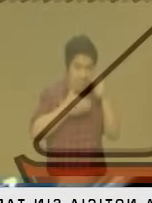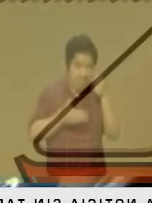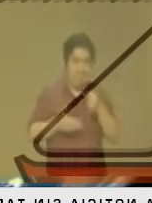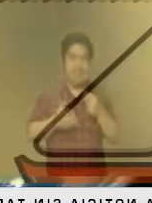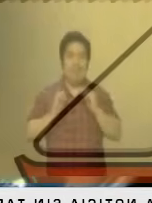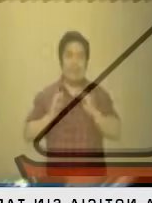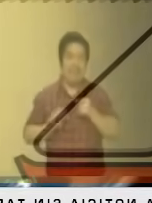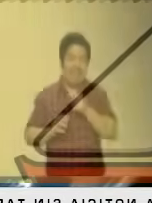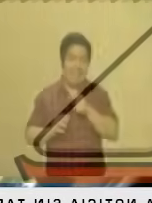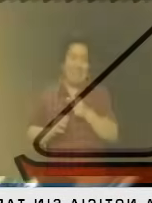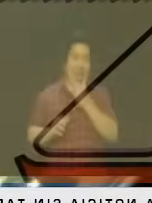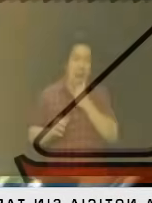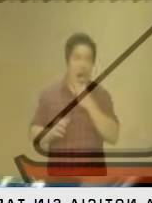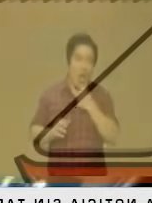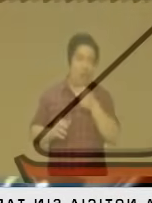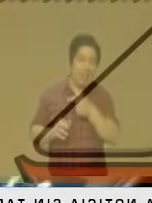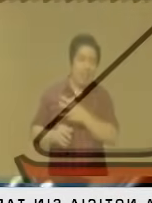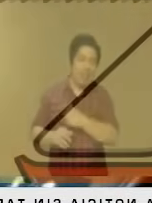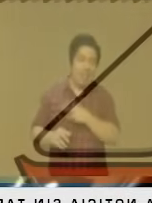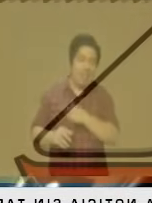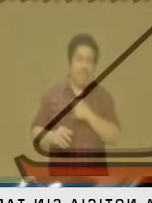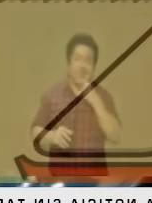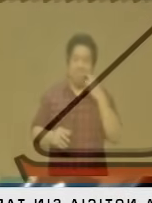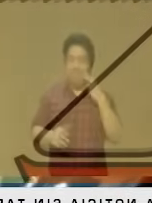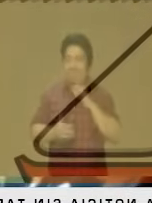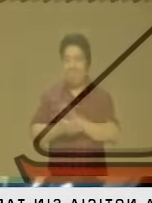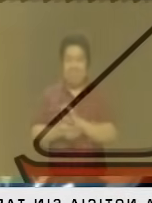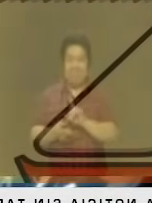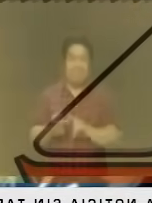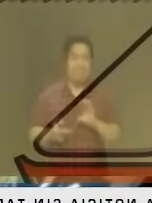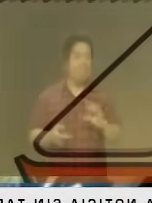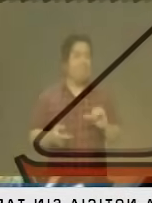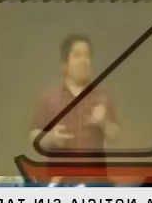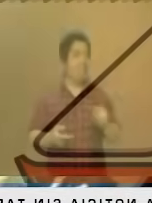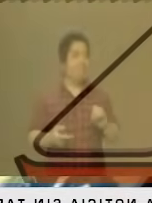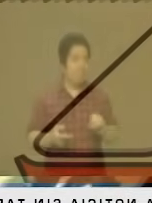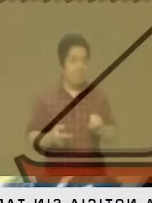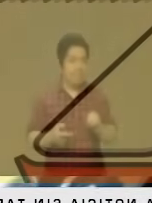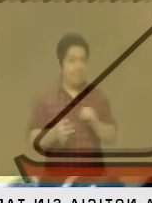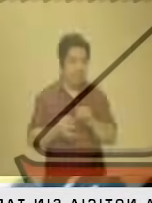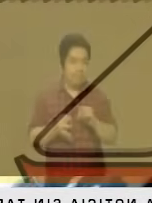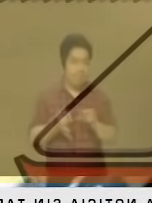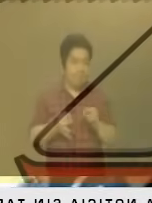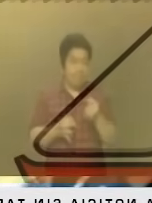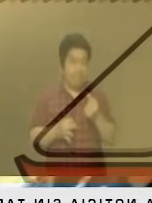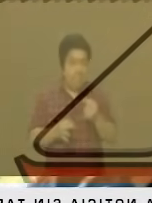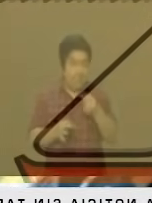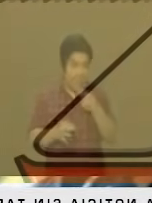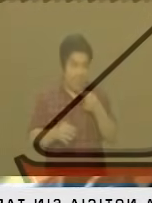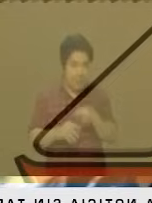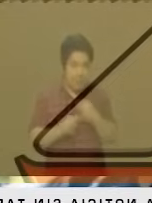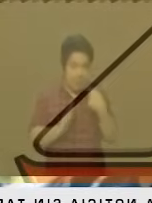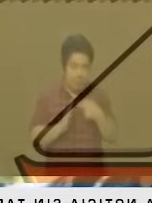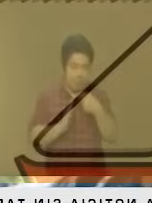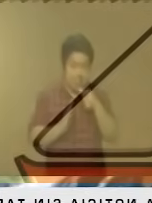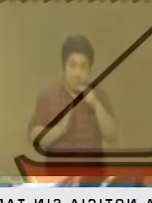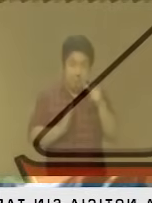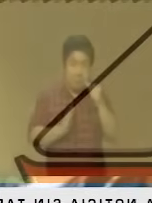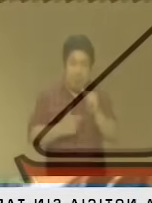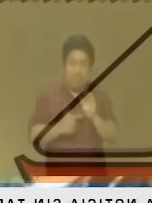comportamiento real del hijo de la Sí, señora Xóchitl Gálvez. clasista, fascista. Bueno, en Mi fin. querido Callito, cuéntanos qué ha pasado desde el minuto one en que publicas esto ayer,